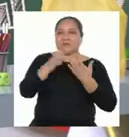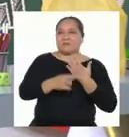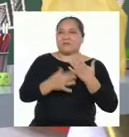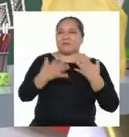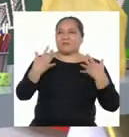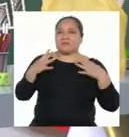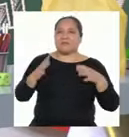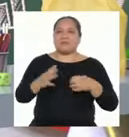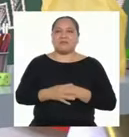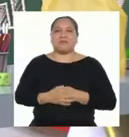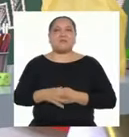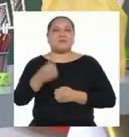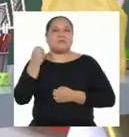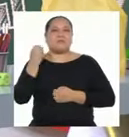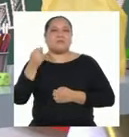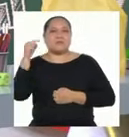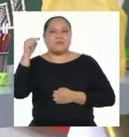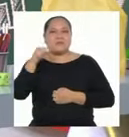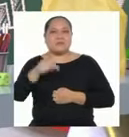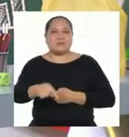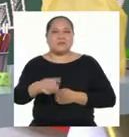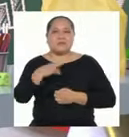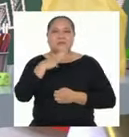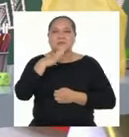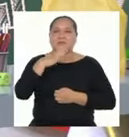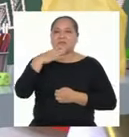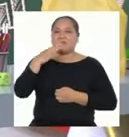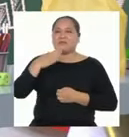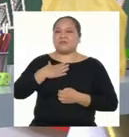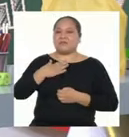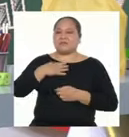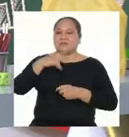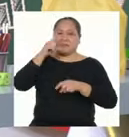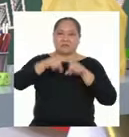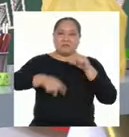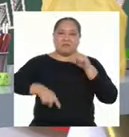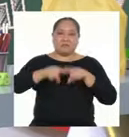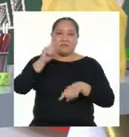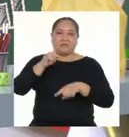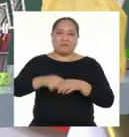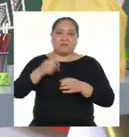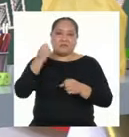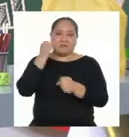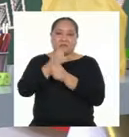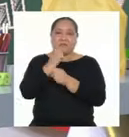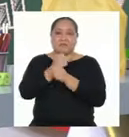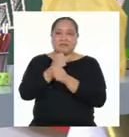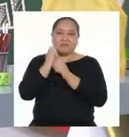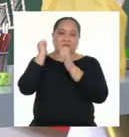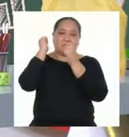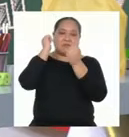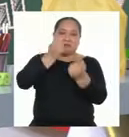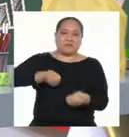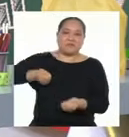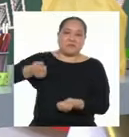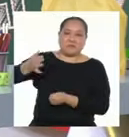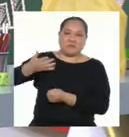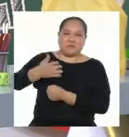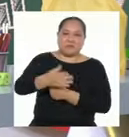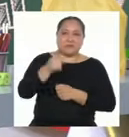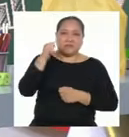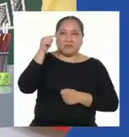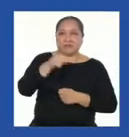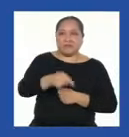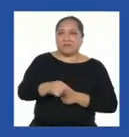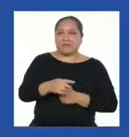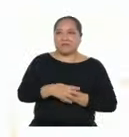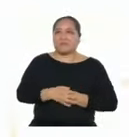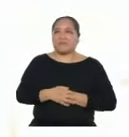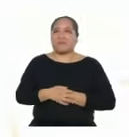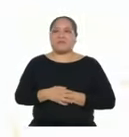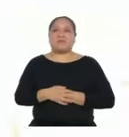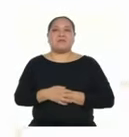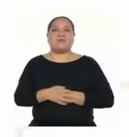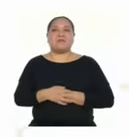vez, porque justo hablando de mi primo que trabaja en pesca, en esta actividad nuestro propósito será